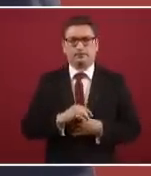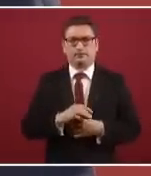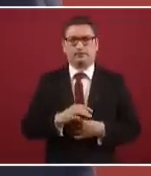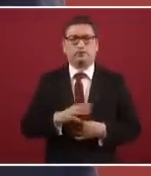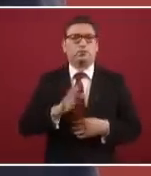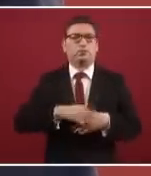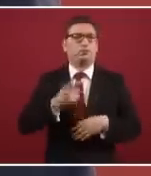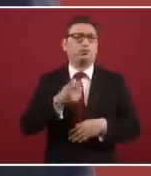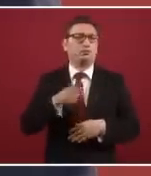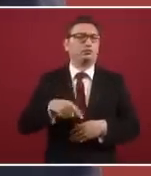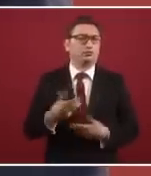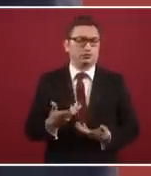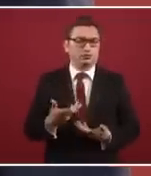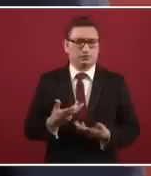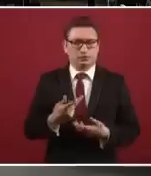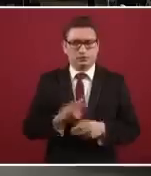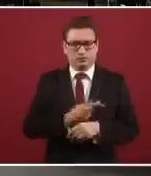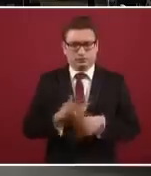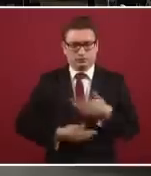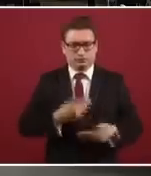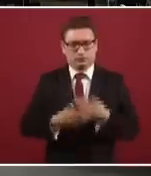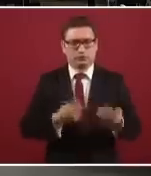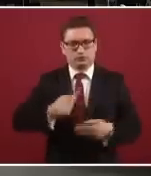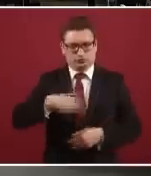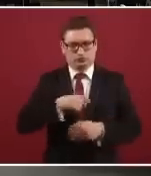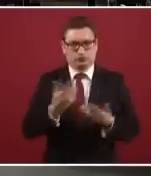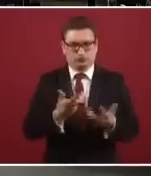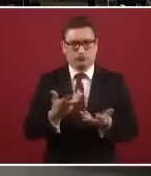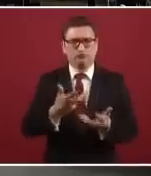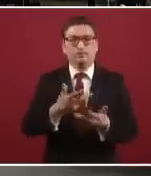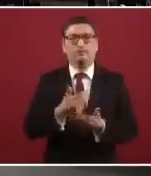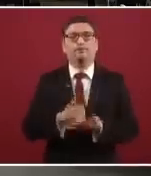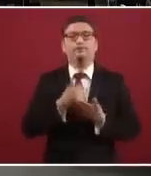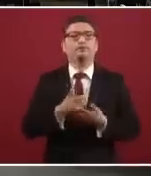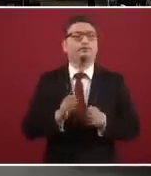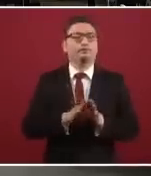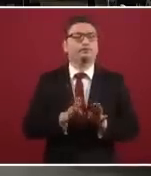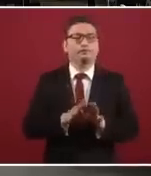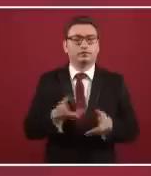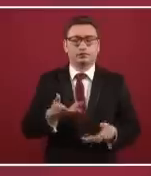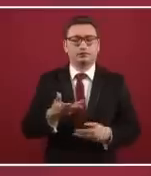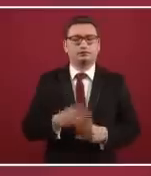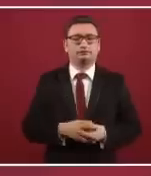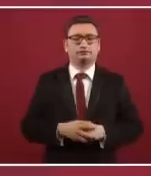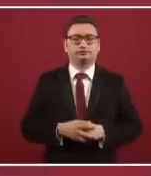porque es parte de lo que estamos haciendo y me sirve en el sentido de que